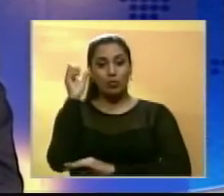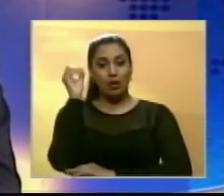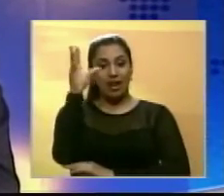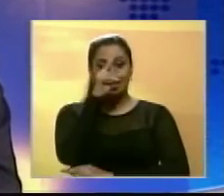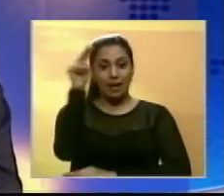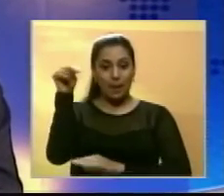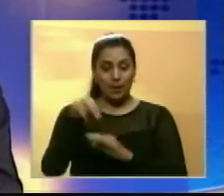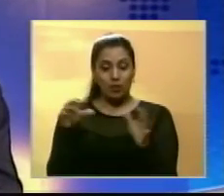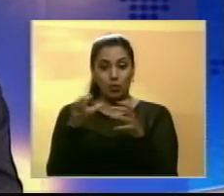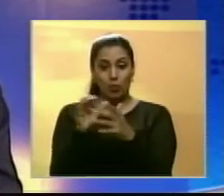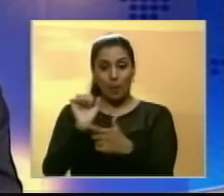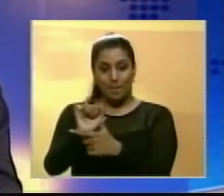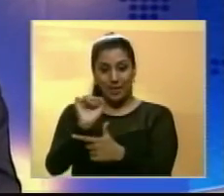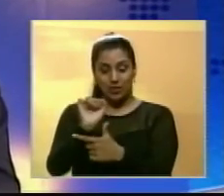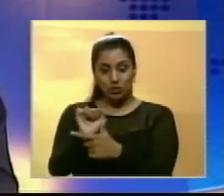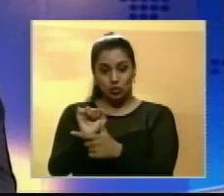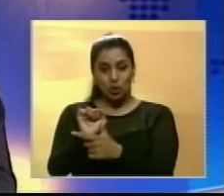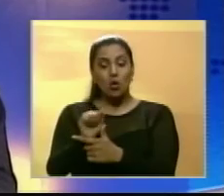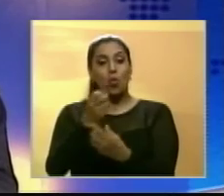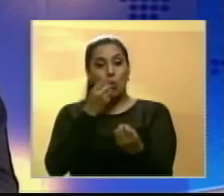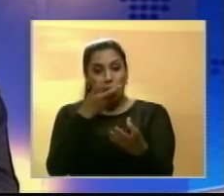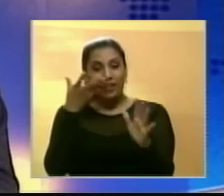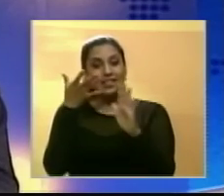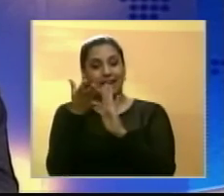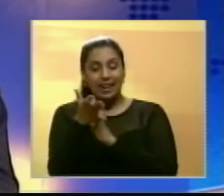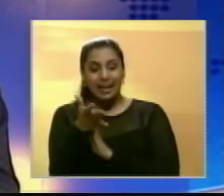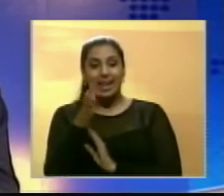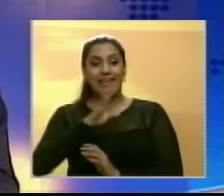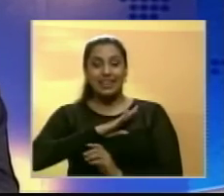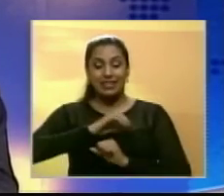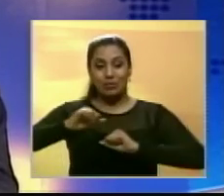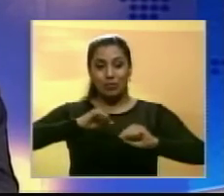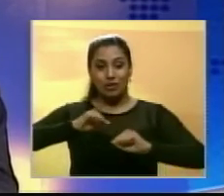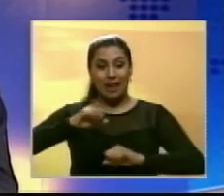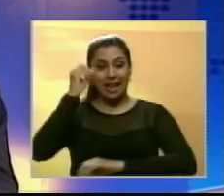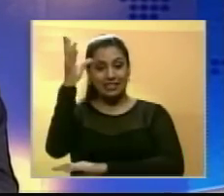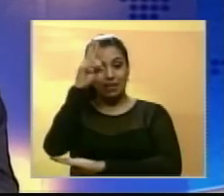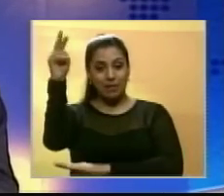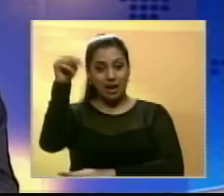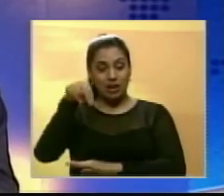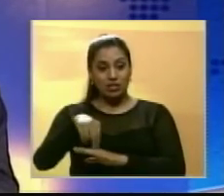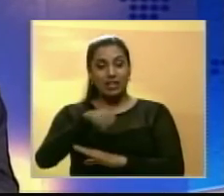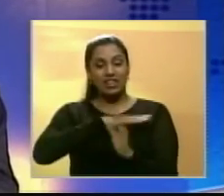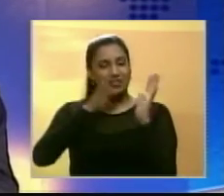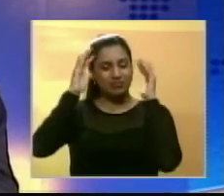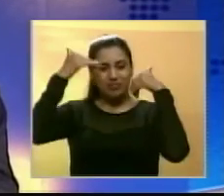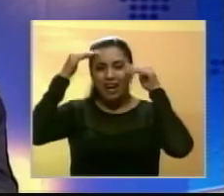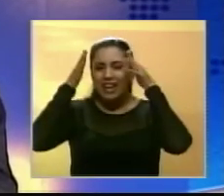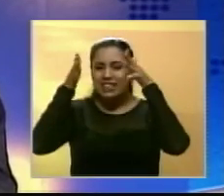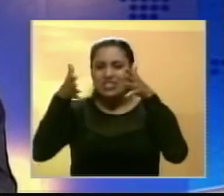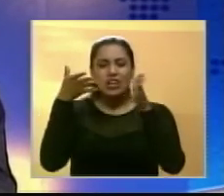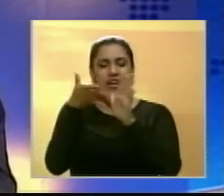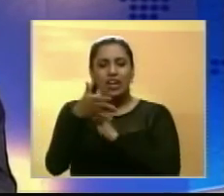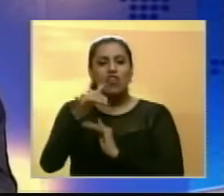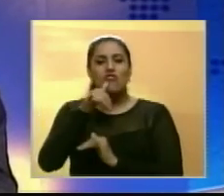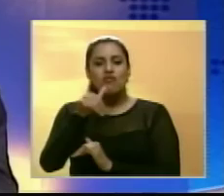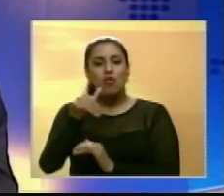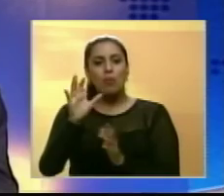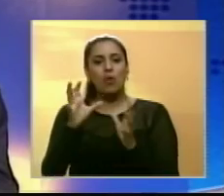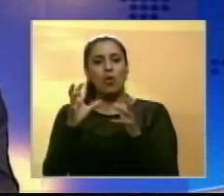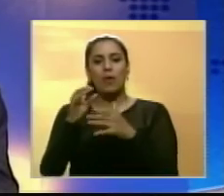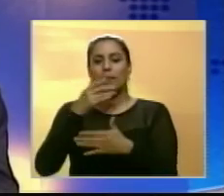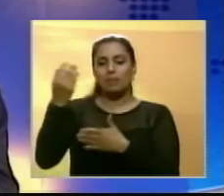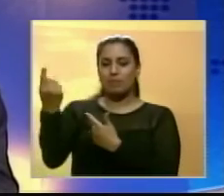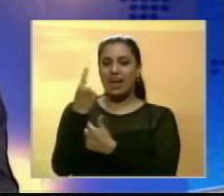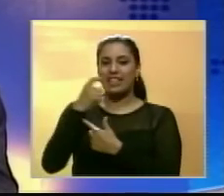Nacional por el PSV, Julio Chávez, aseguró que las acciones que lleva a cabo la Asamblea Nacional están orientadas en un informe del Comando Sur de Estados